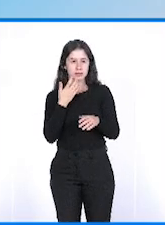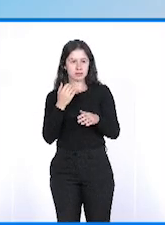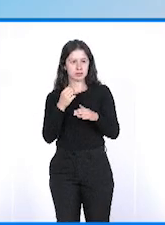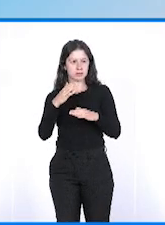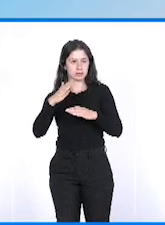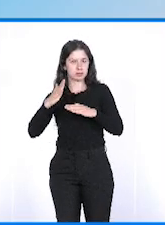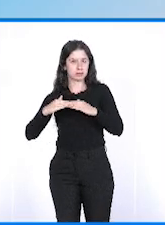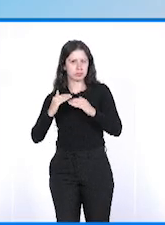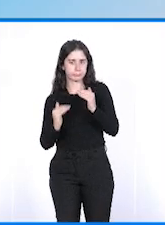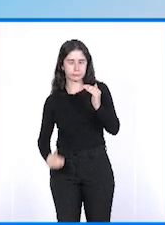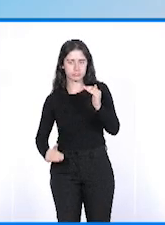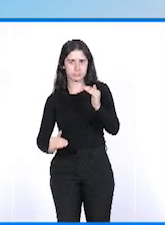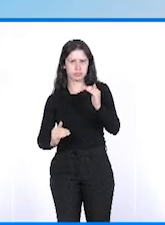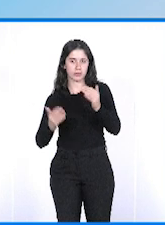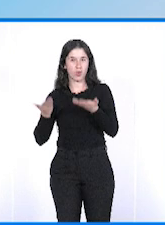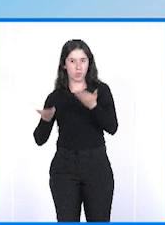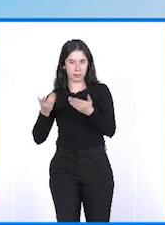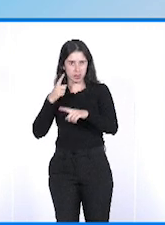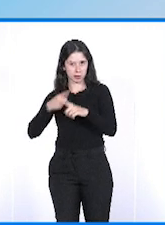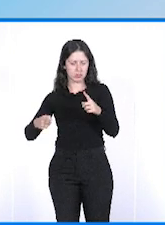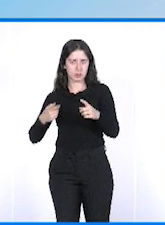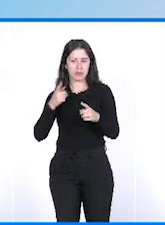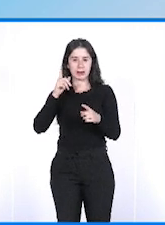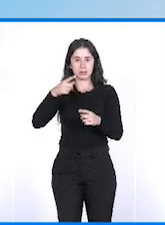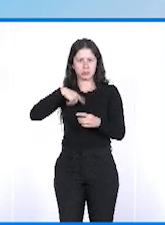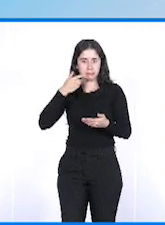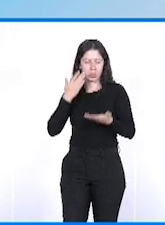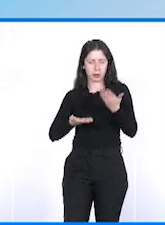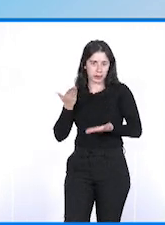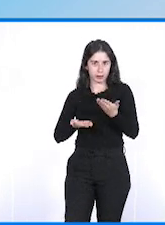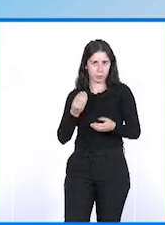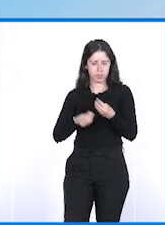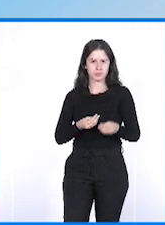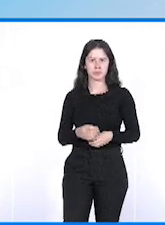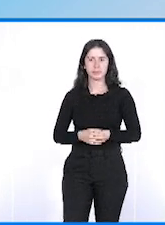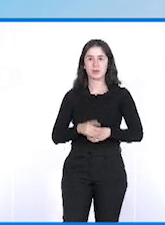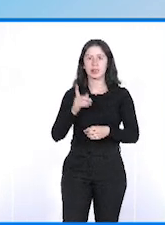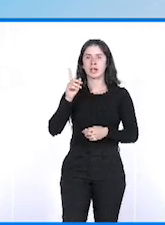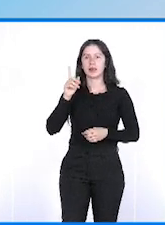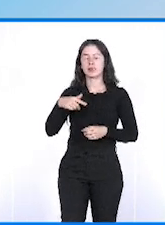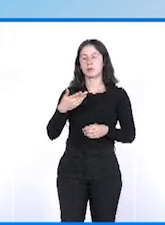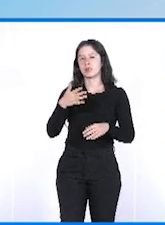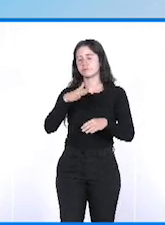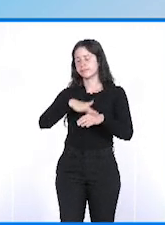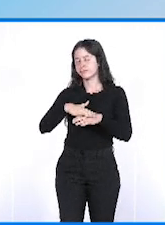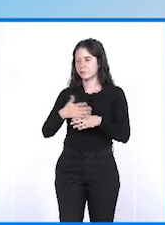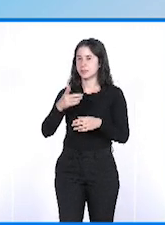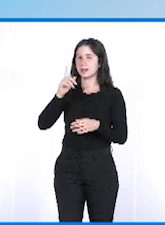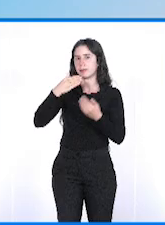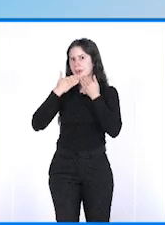y por entonces bueno eso hacíamos y hacíamos correlaciones después lo que hacíamos eraa bastantes y lamento bueno agradezco y